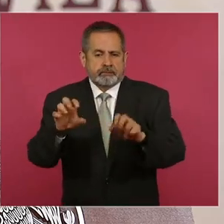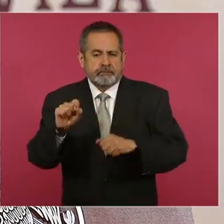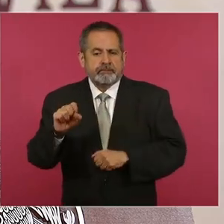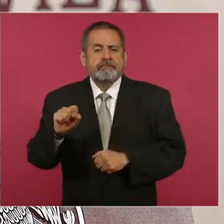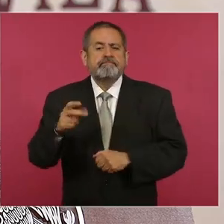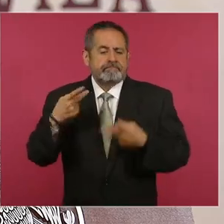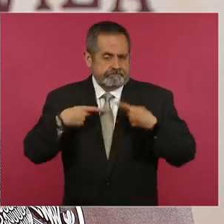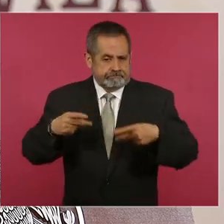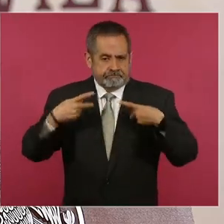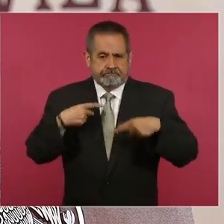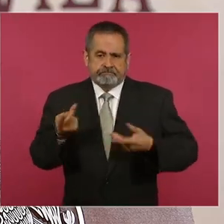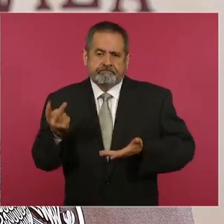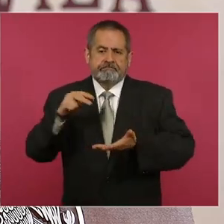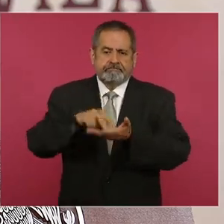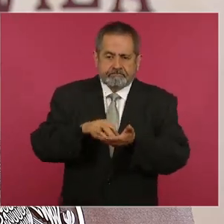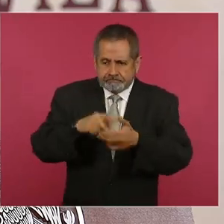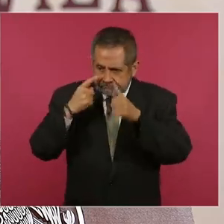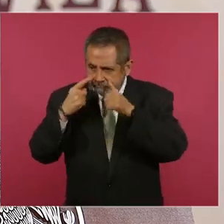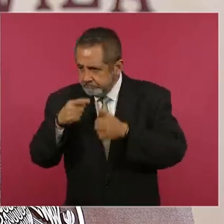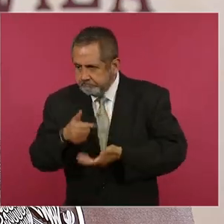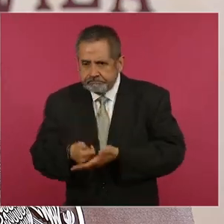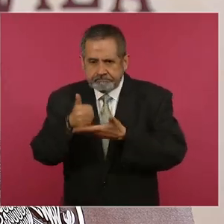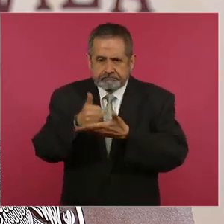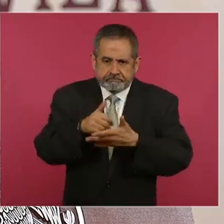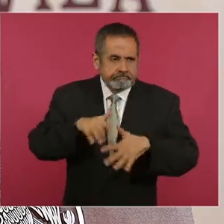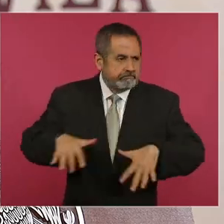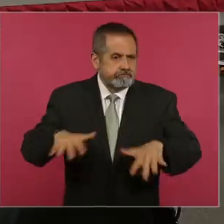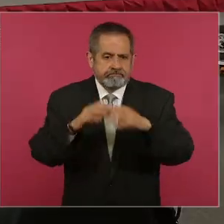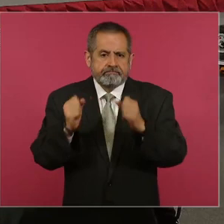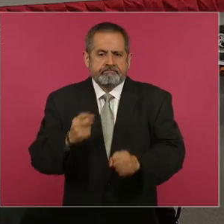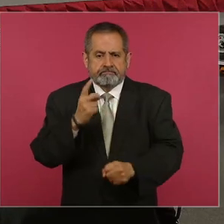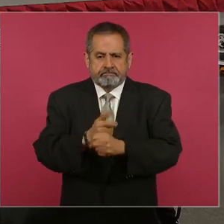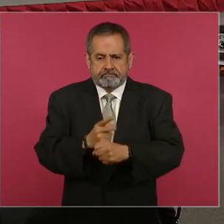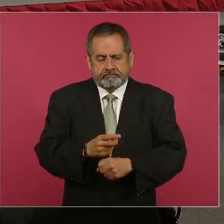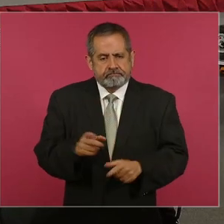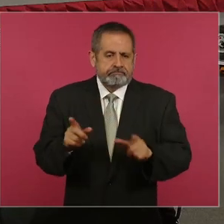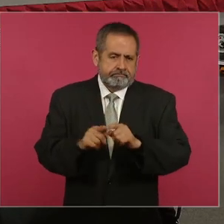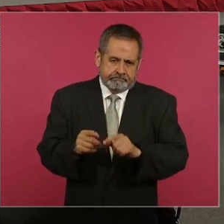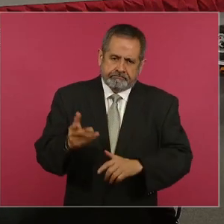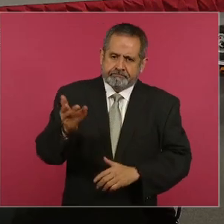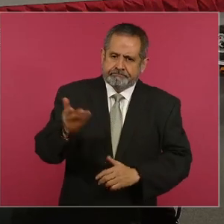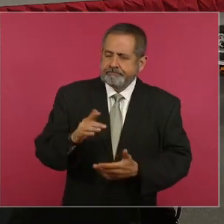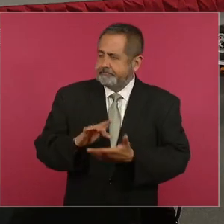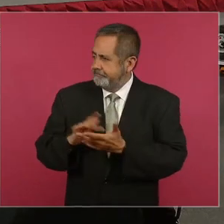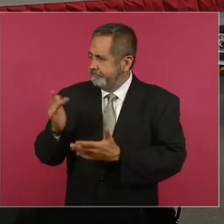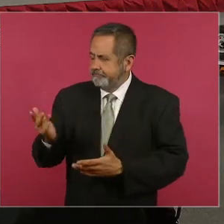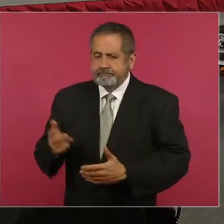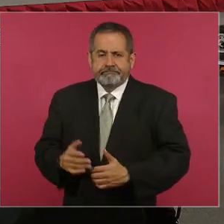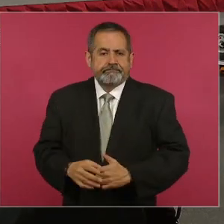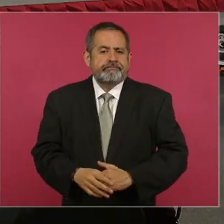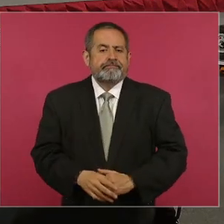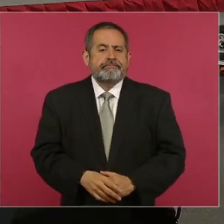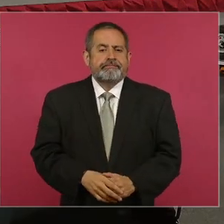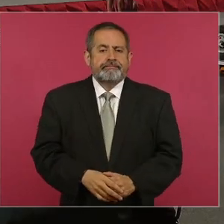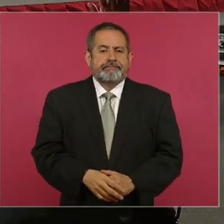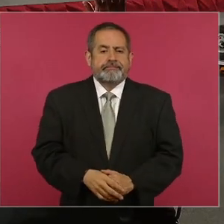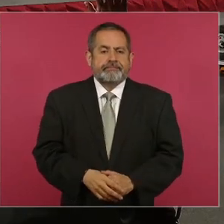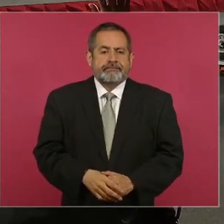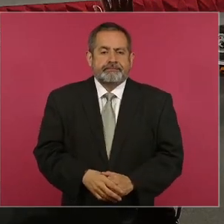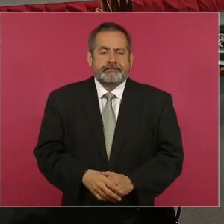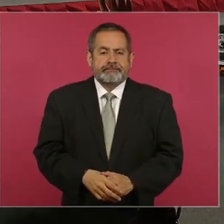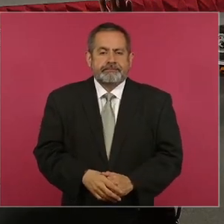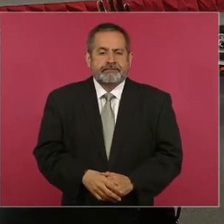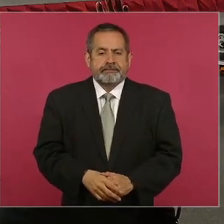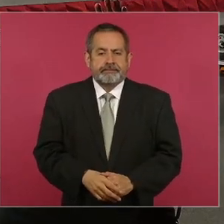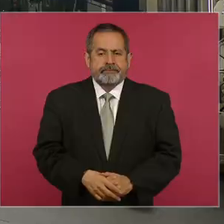9,860 elementos para coadyuvar en la seguridad. Es todo. Muchas gracias. Permiso.